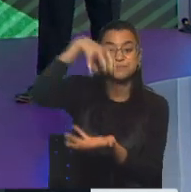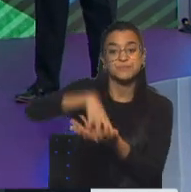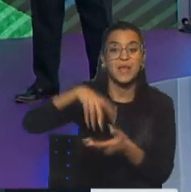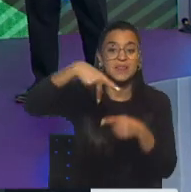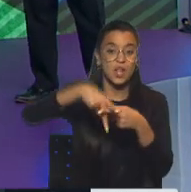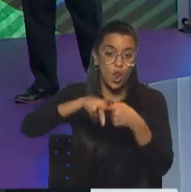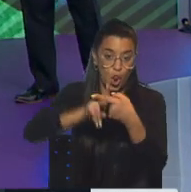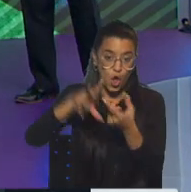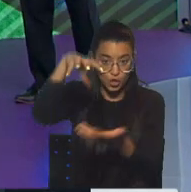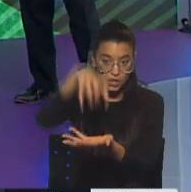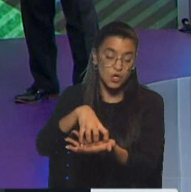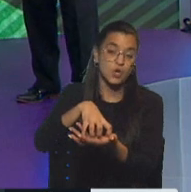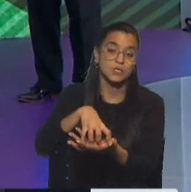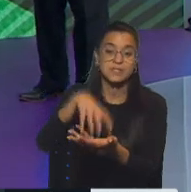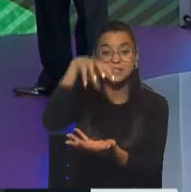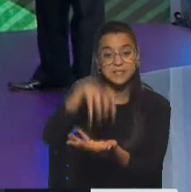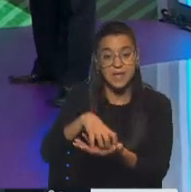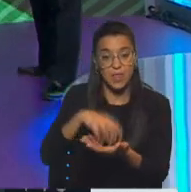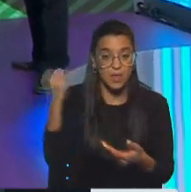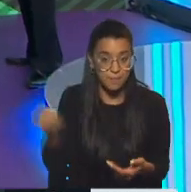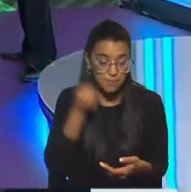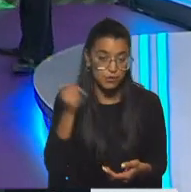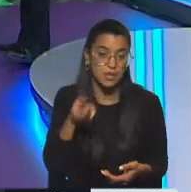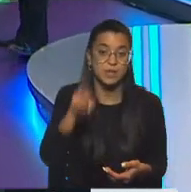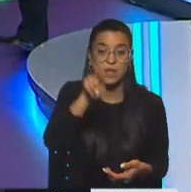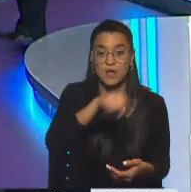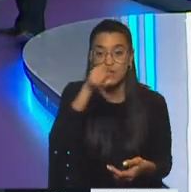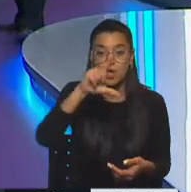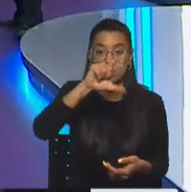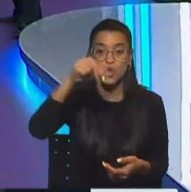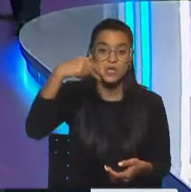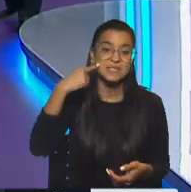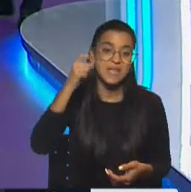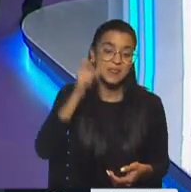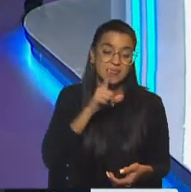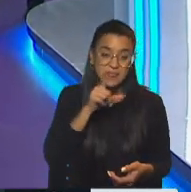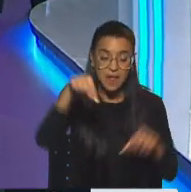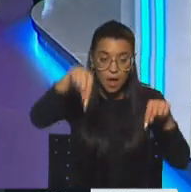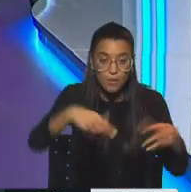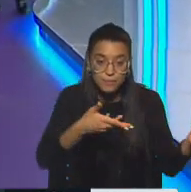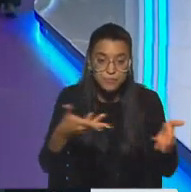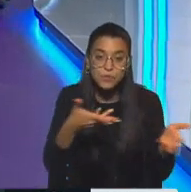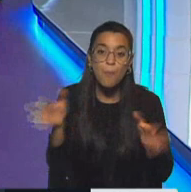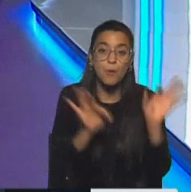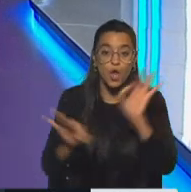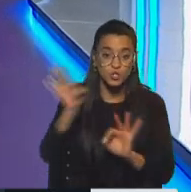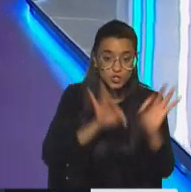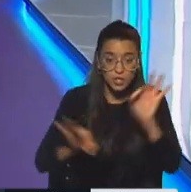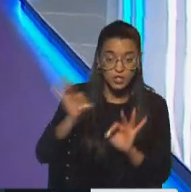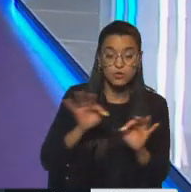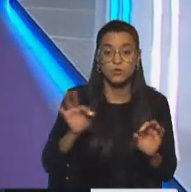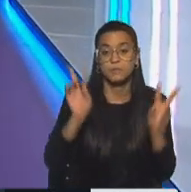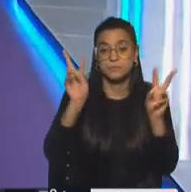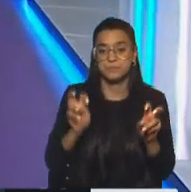una de las sedes del corazón también del CONICET, y se están recibiendo en este momento proyectos en un